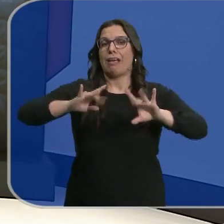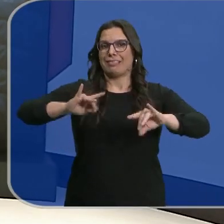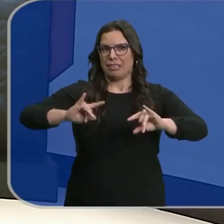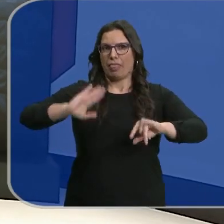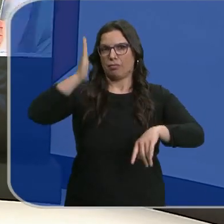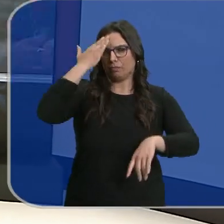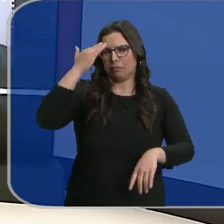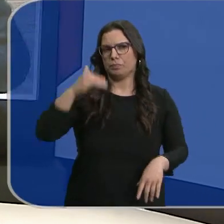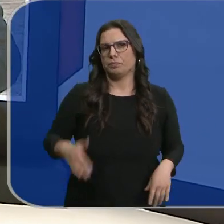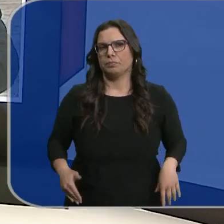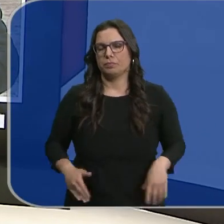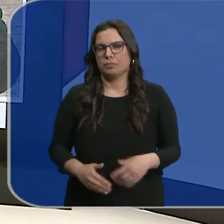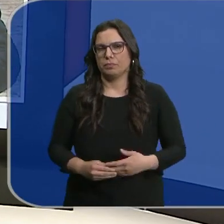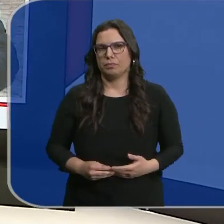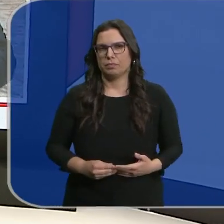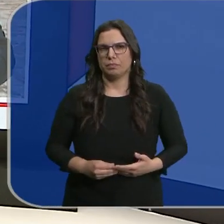partido. Ana Rayaces.